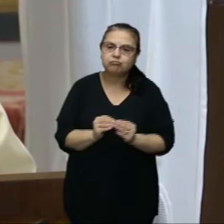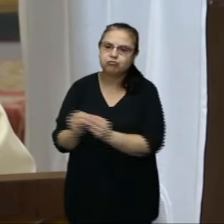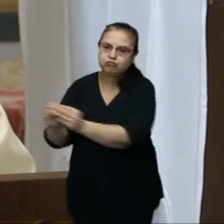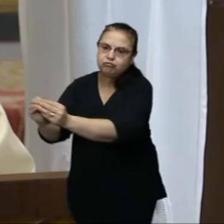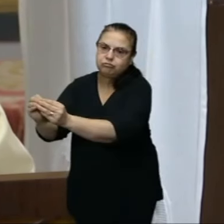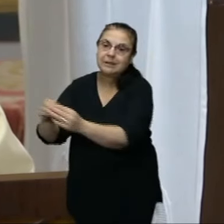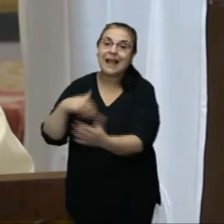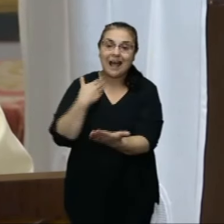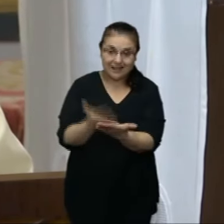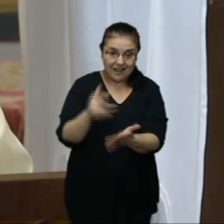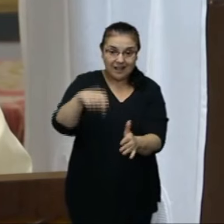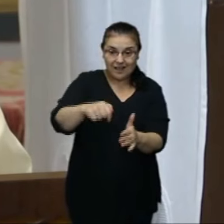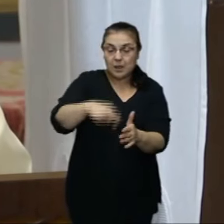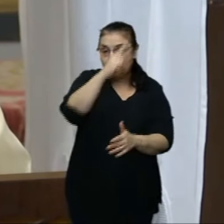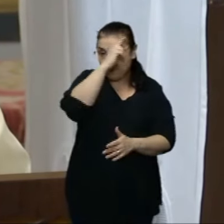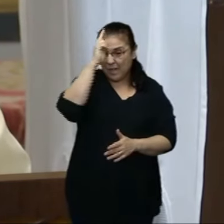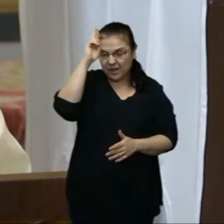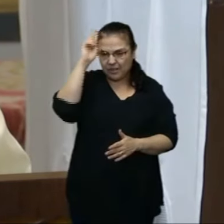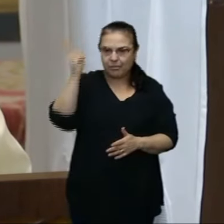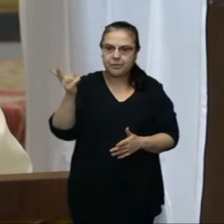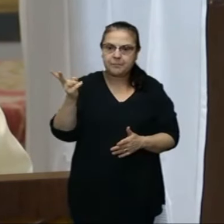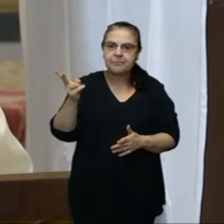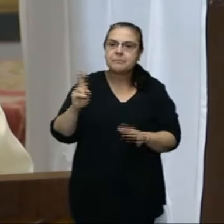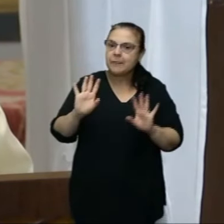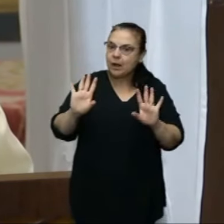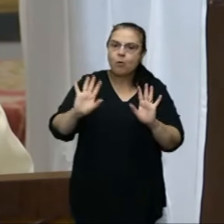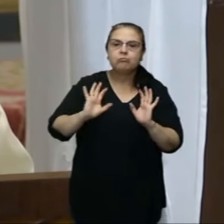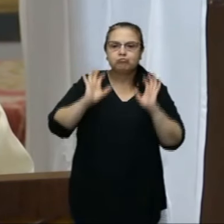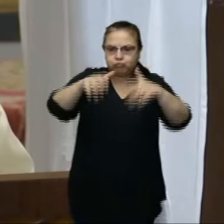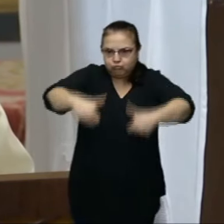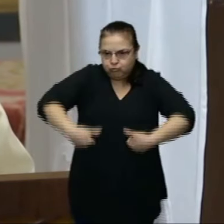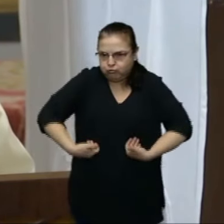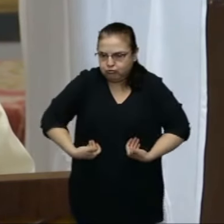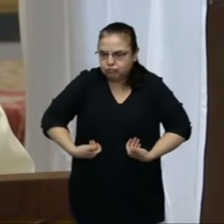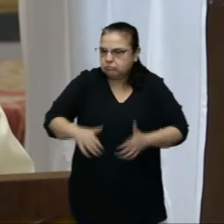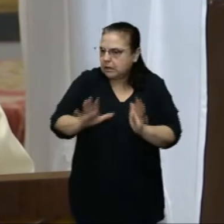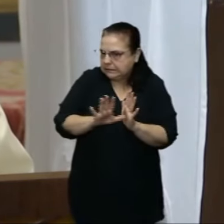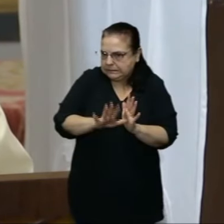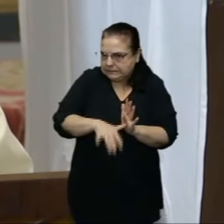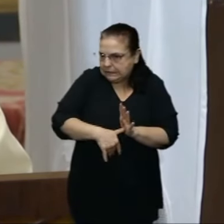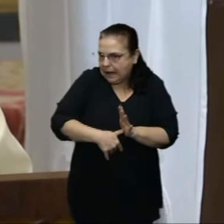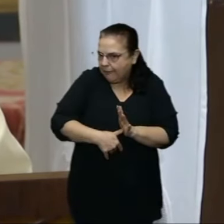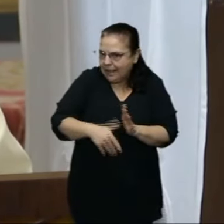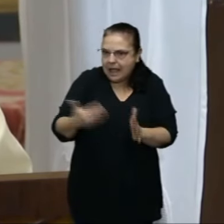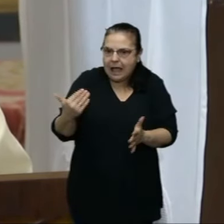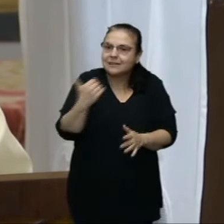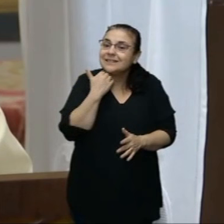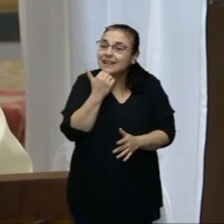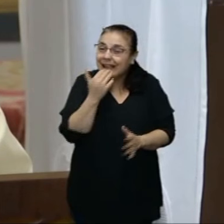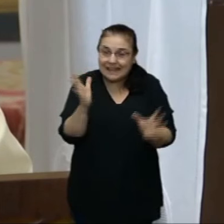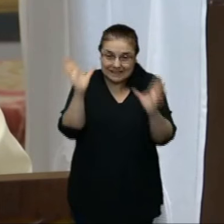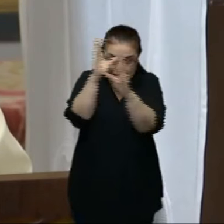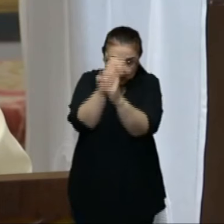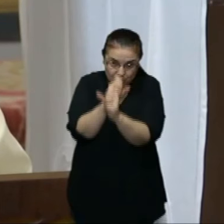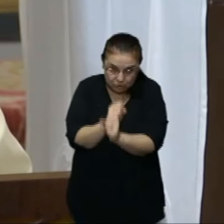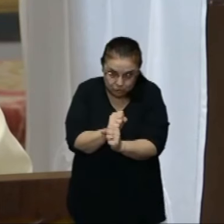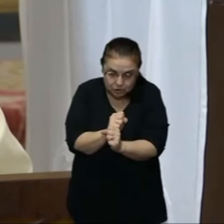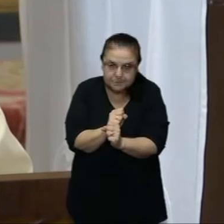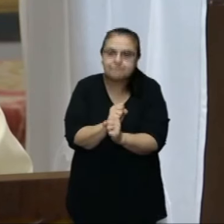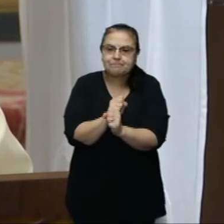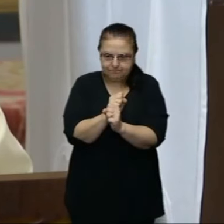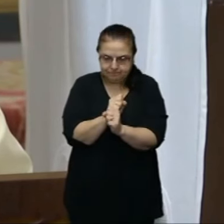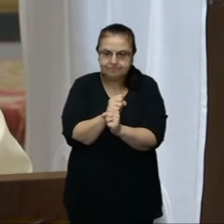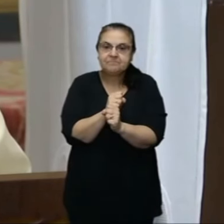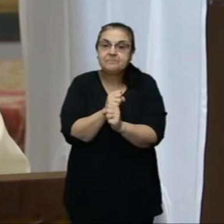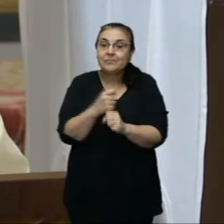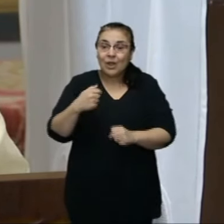al hospital, lo atendieran. Y me volví por la tarde, ya noche. Cuando llegué a la zona donde